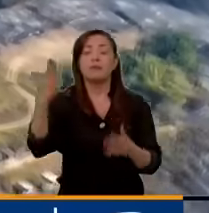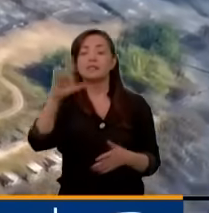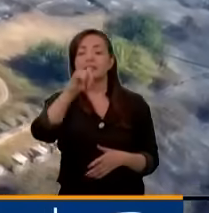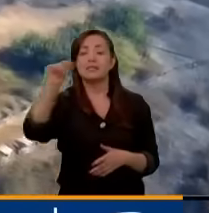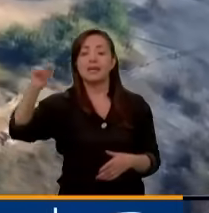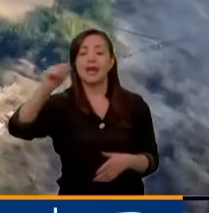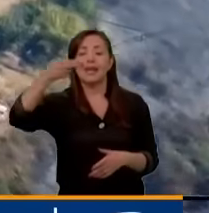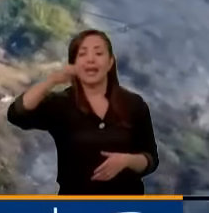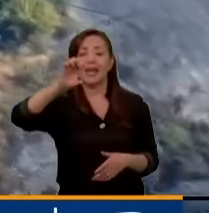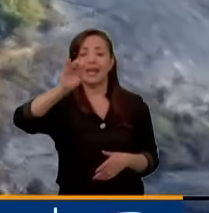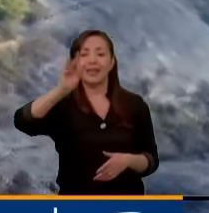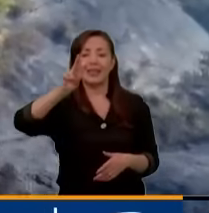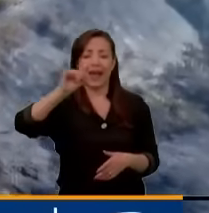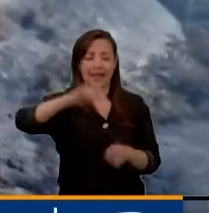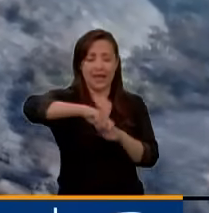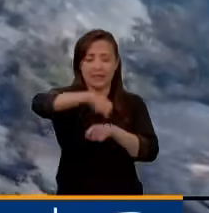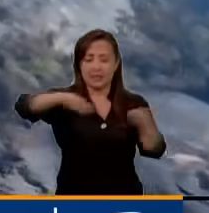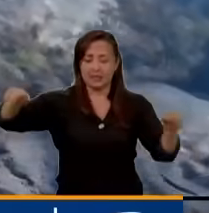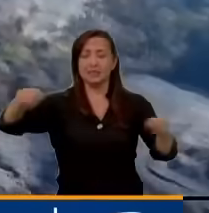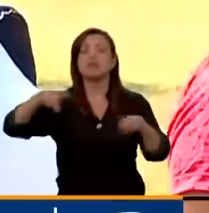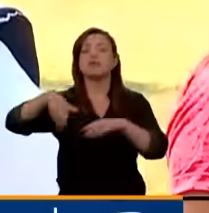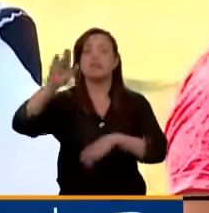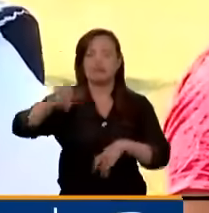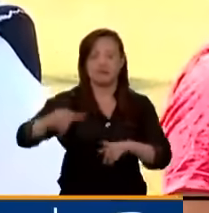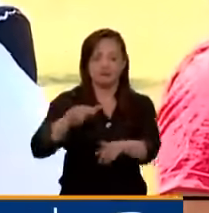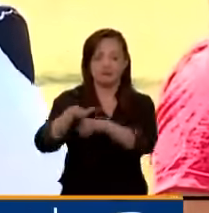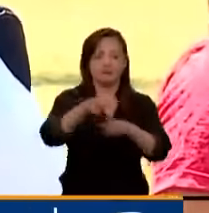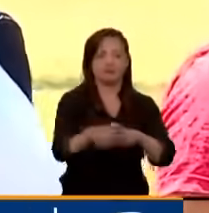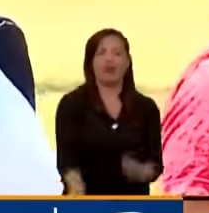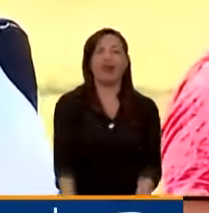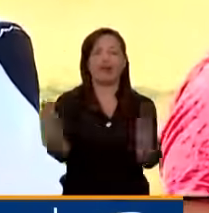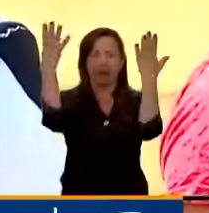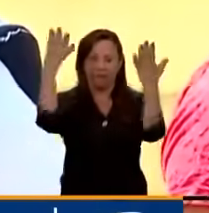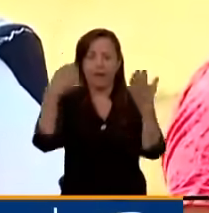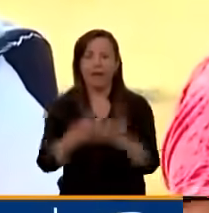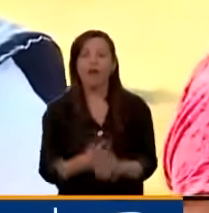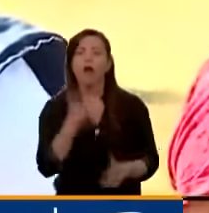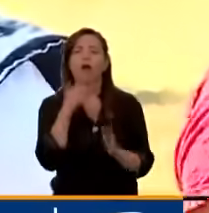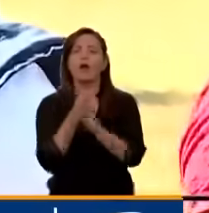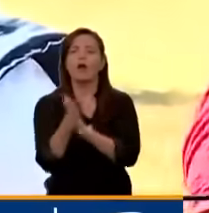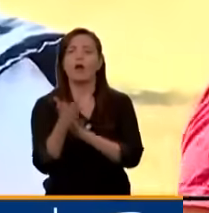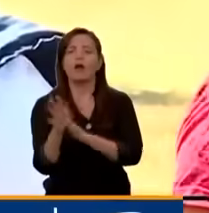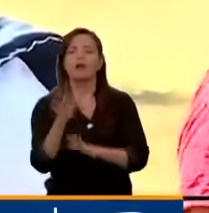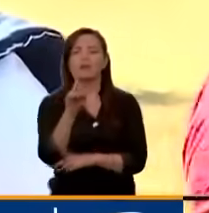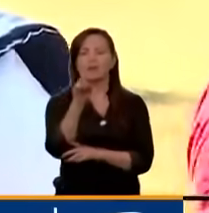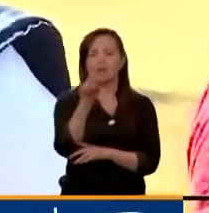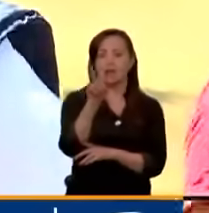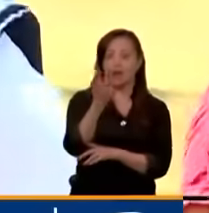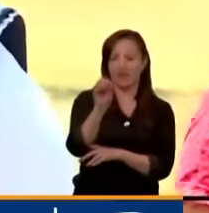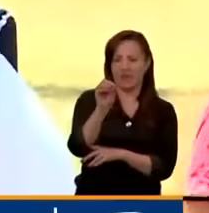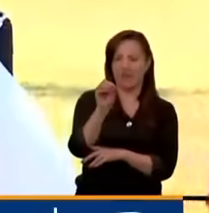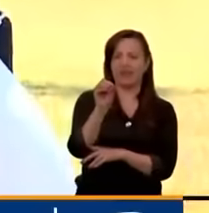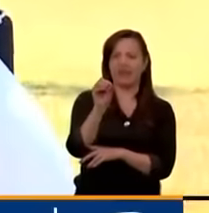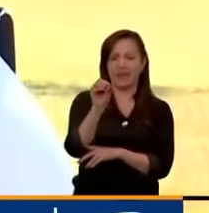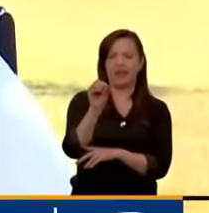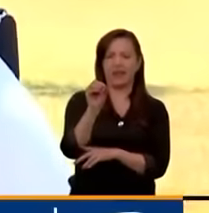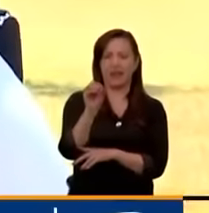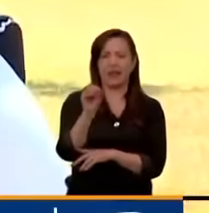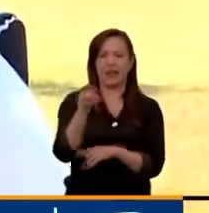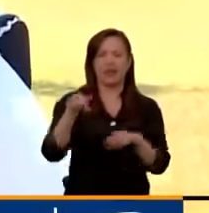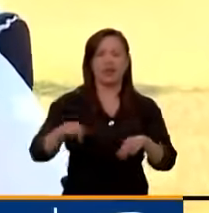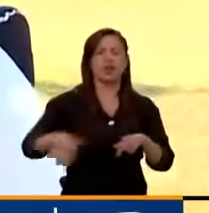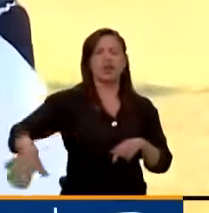terminaron quemadas. Aproximadamente se tiene un dato de que pueden ser unas 120 hectáreas afectadas en este sector